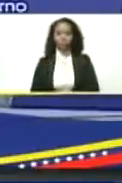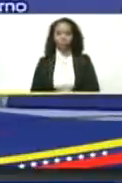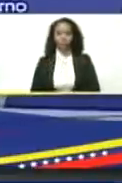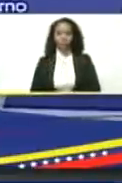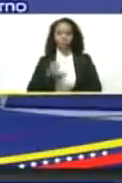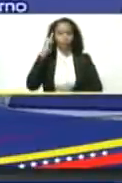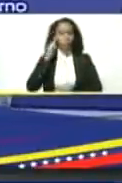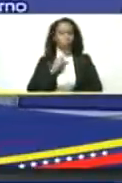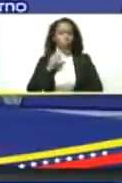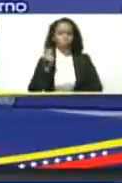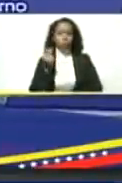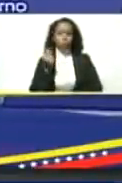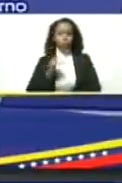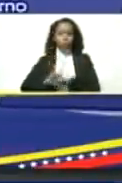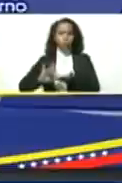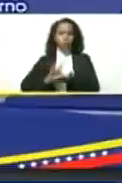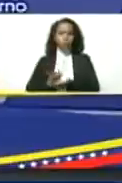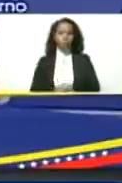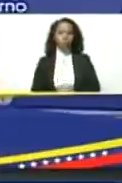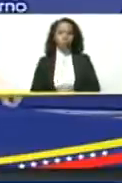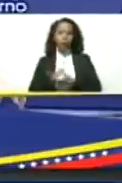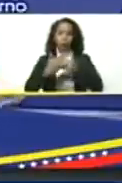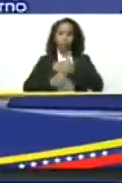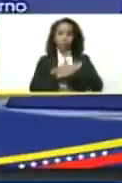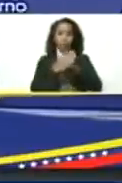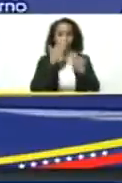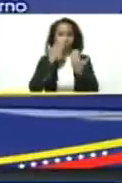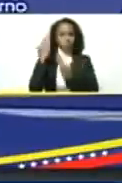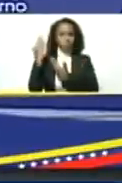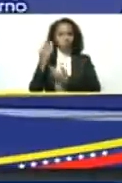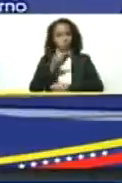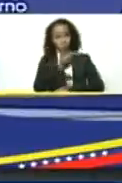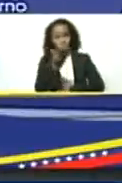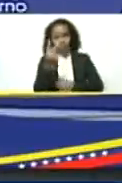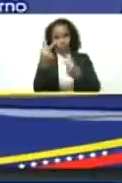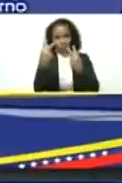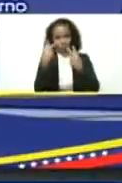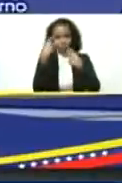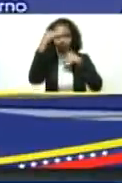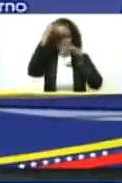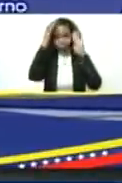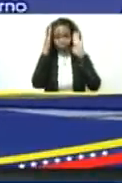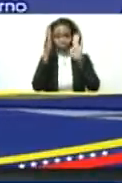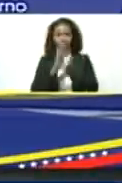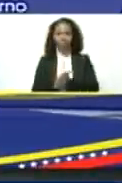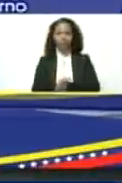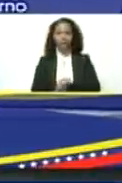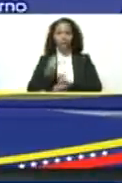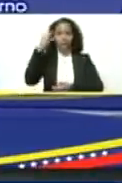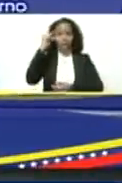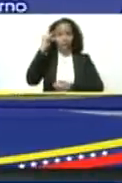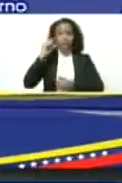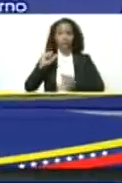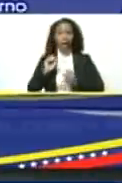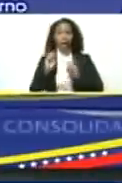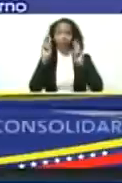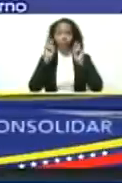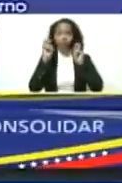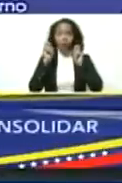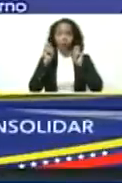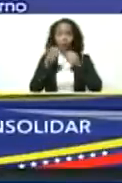Bolívar digital, del avance. Vamos a ver, fíjense ustedes, hoy, día del lanzamiento del